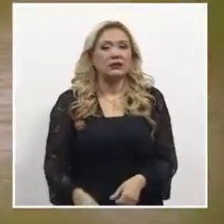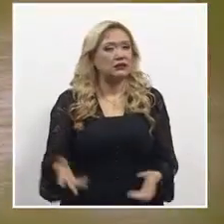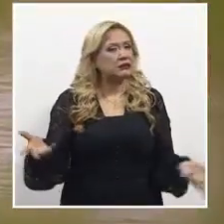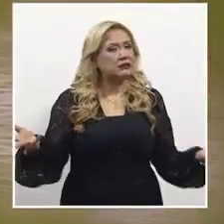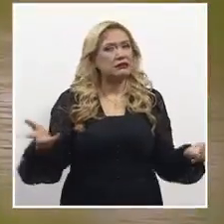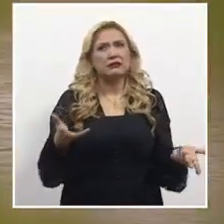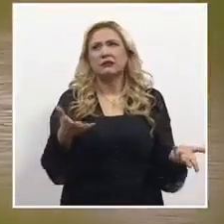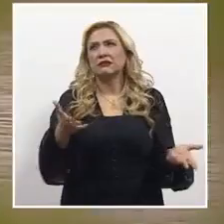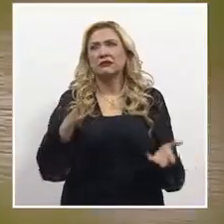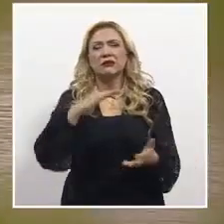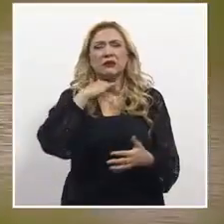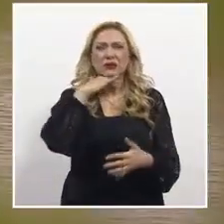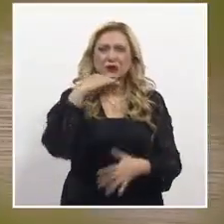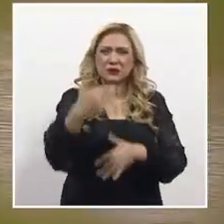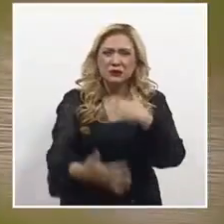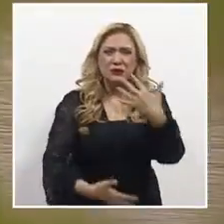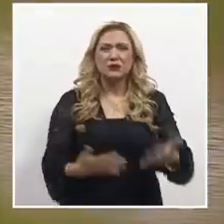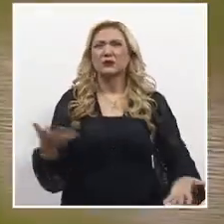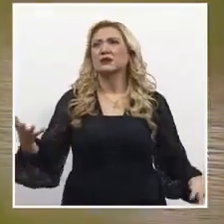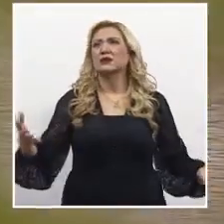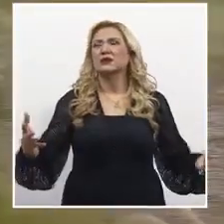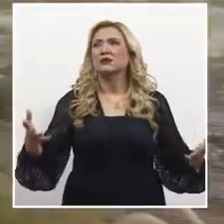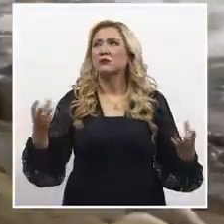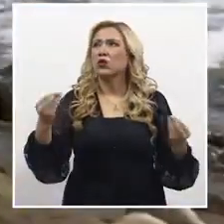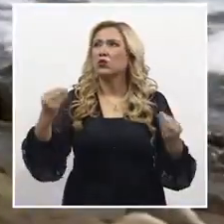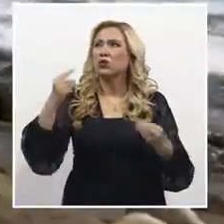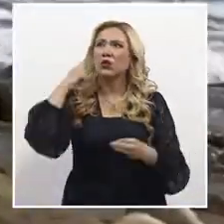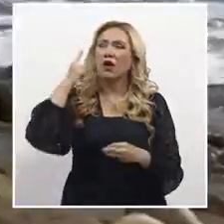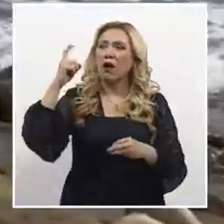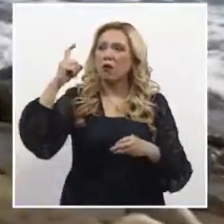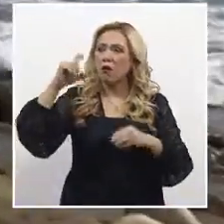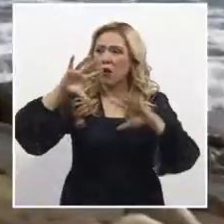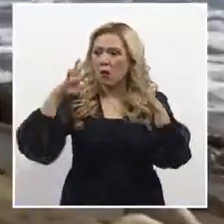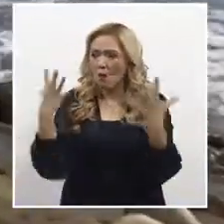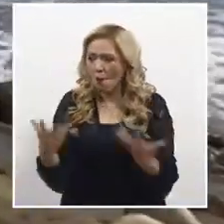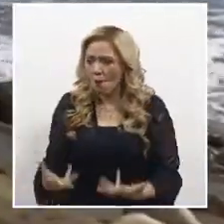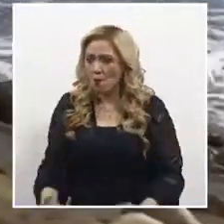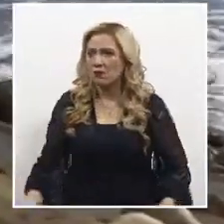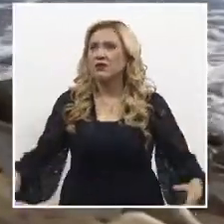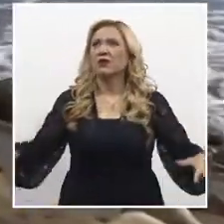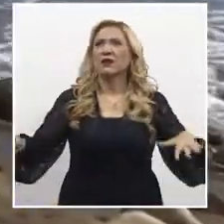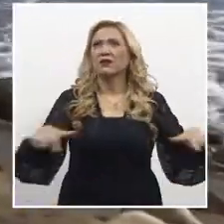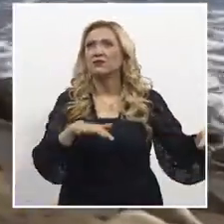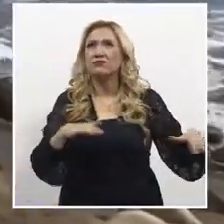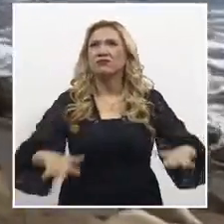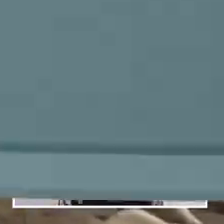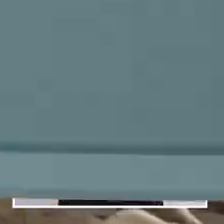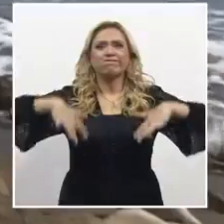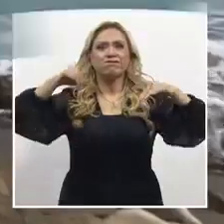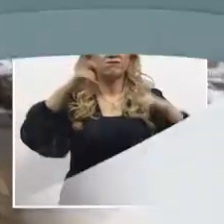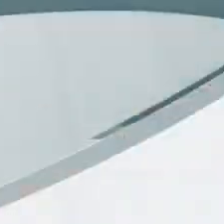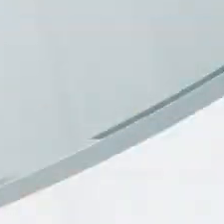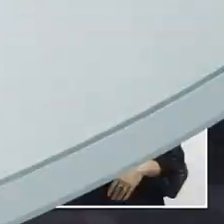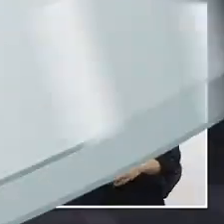degradación ambiental y constante emergencia climática que es necesario comenzar a revertir.